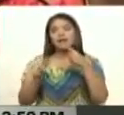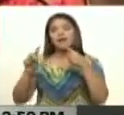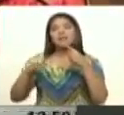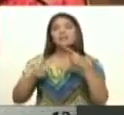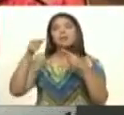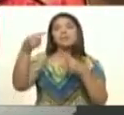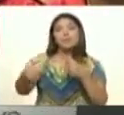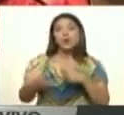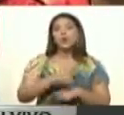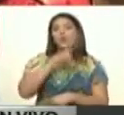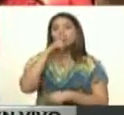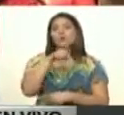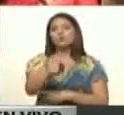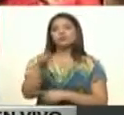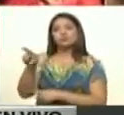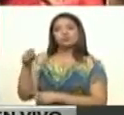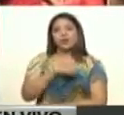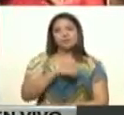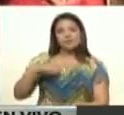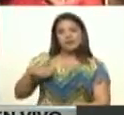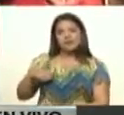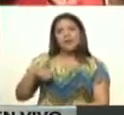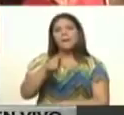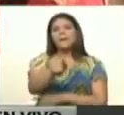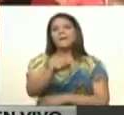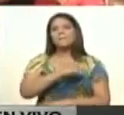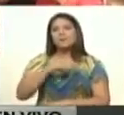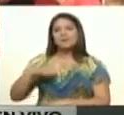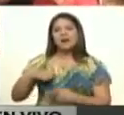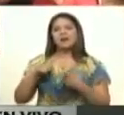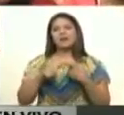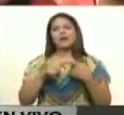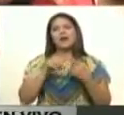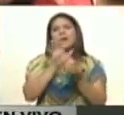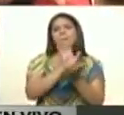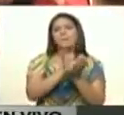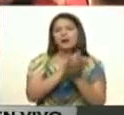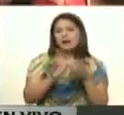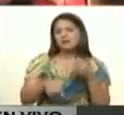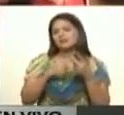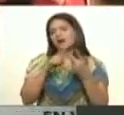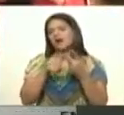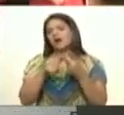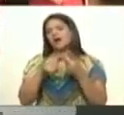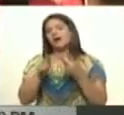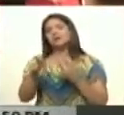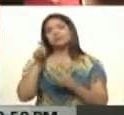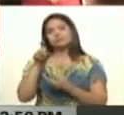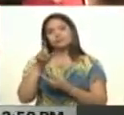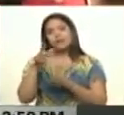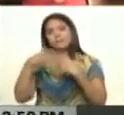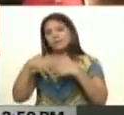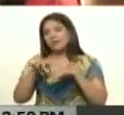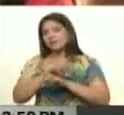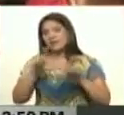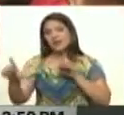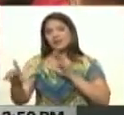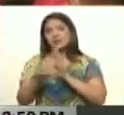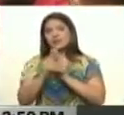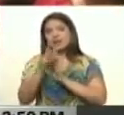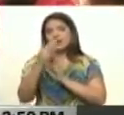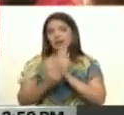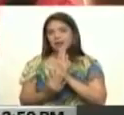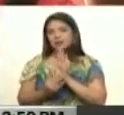vino aquella nefasta privatización? Privatizaron Seneca allá en Margarita, privatizaron Senda, ya tenían listo el decreto de